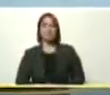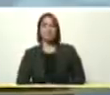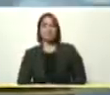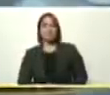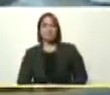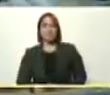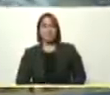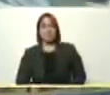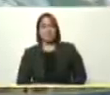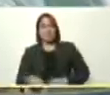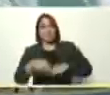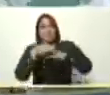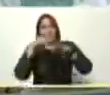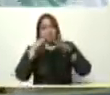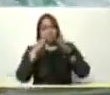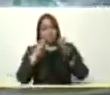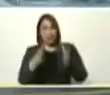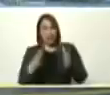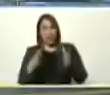Al ministro